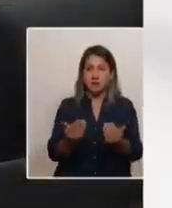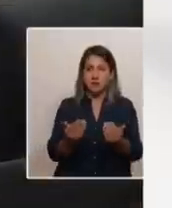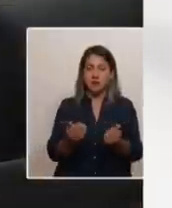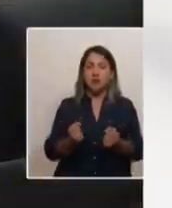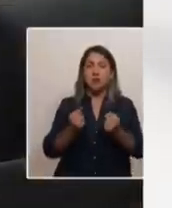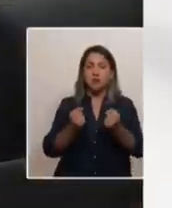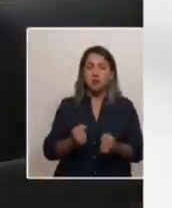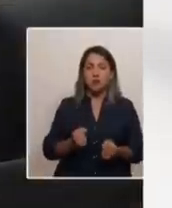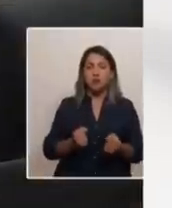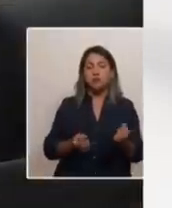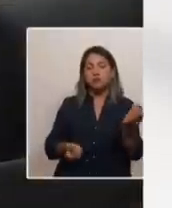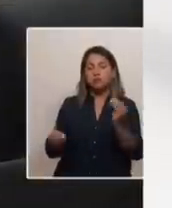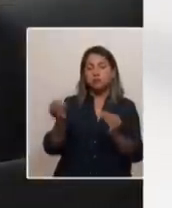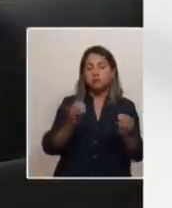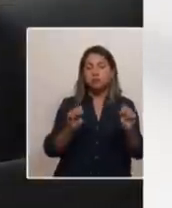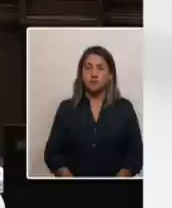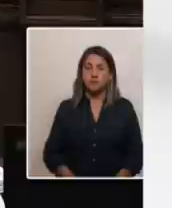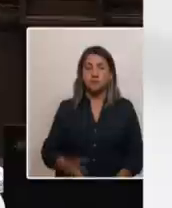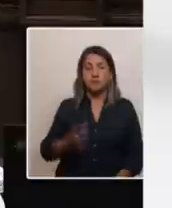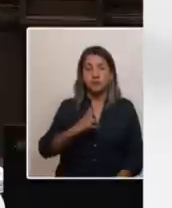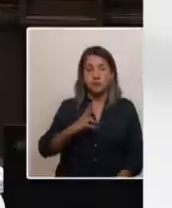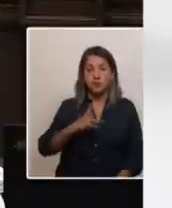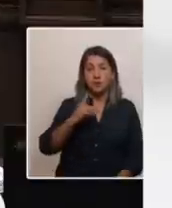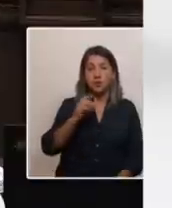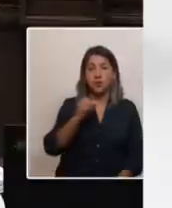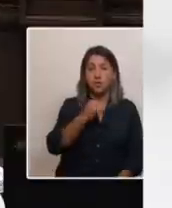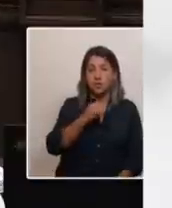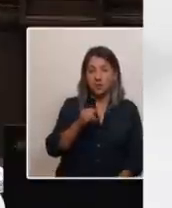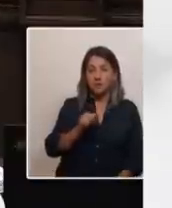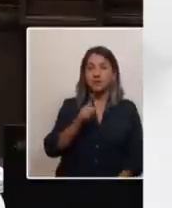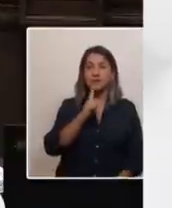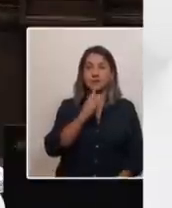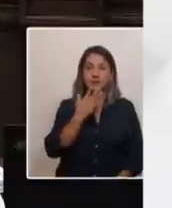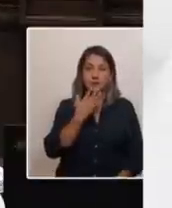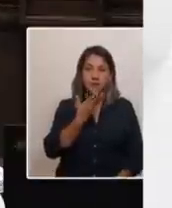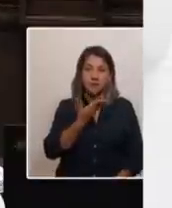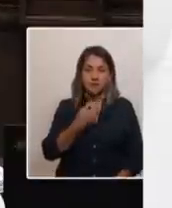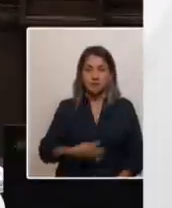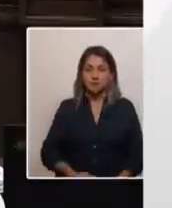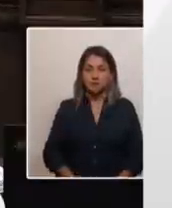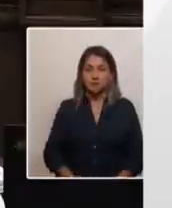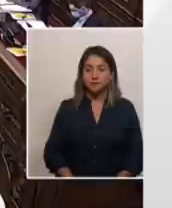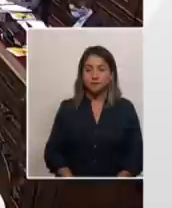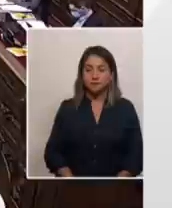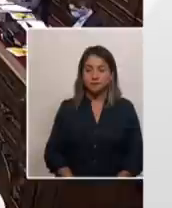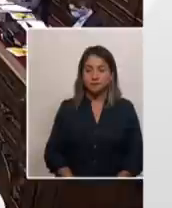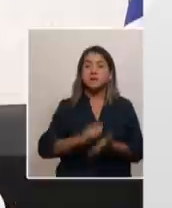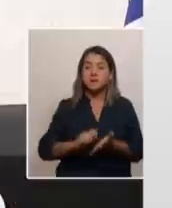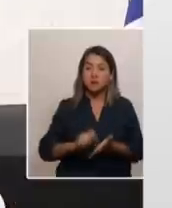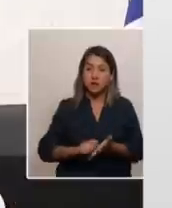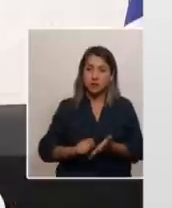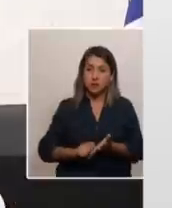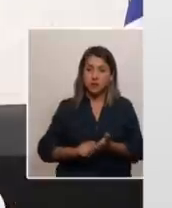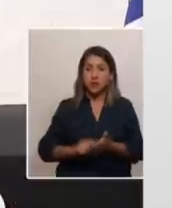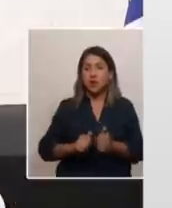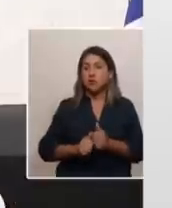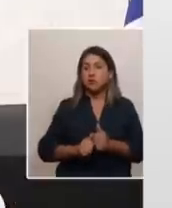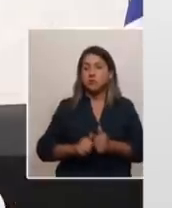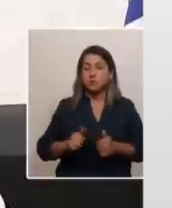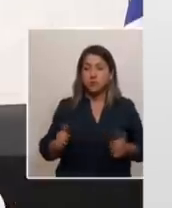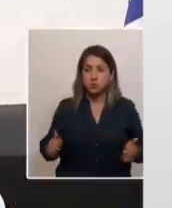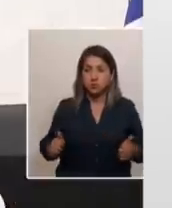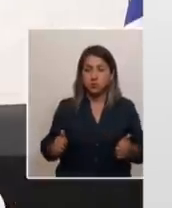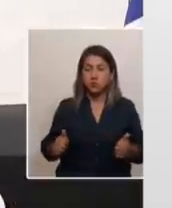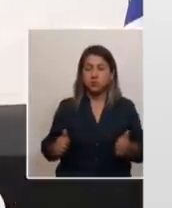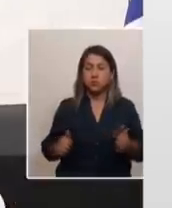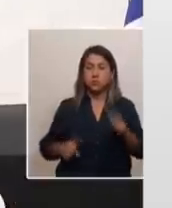sido mi actuar en política así. La gente de mi región que ha votado por mí, que me conoce, sabe que yo soy consecuente y tengo principios bastante sólidos. Los que